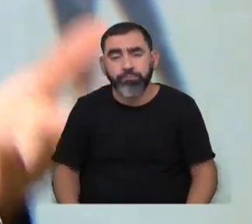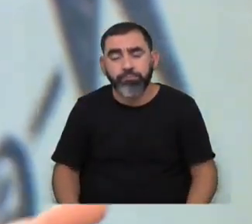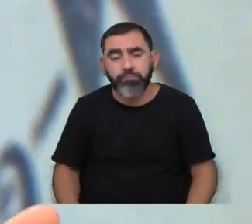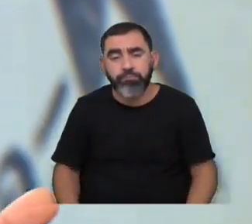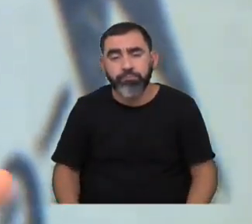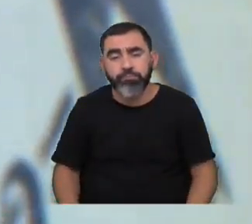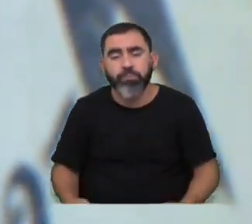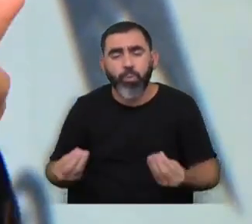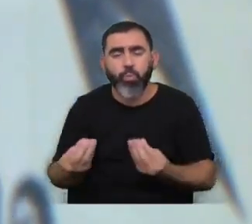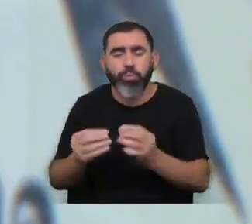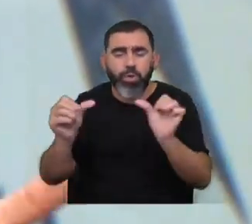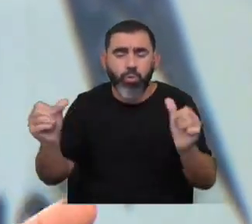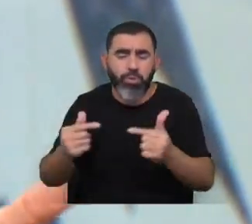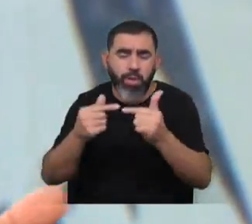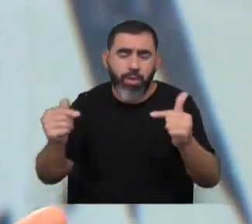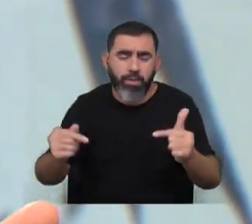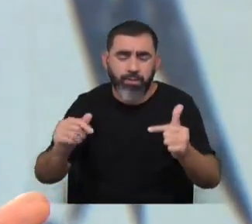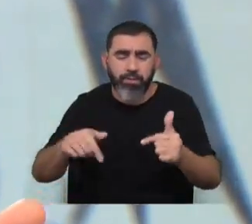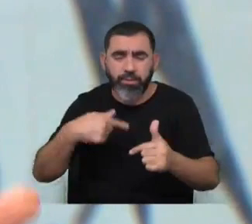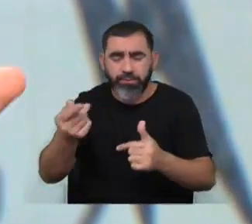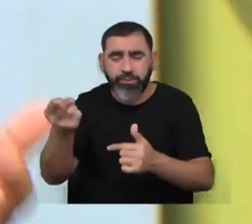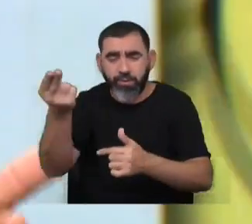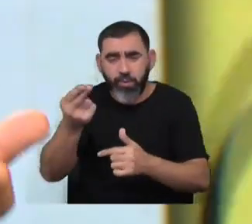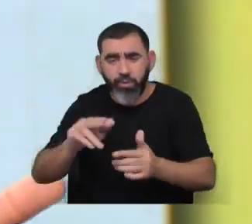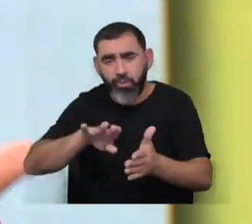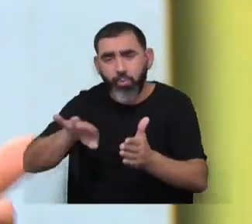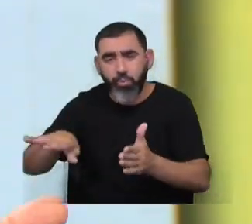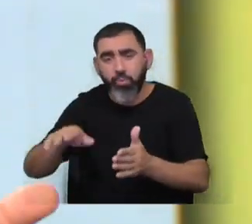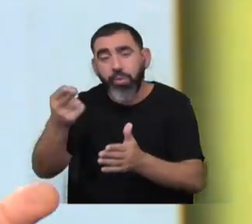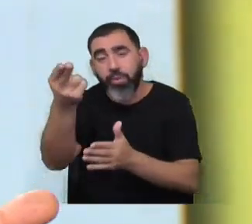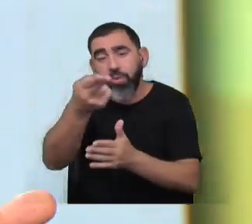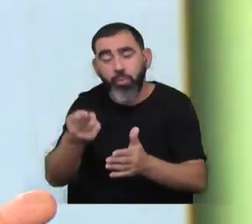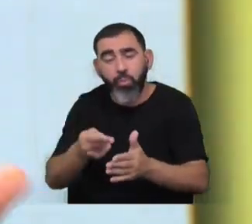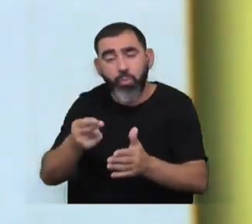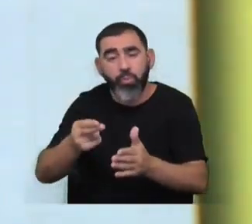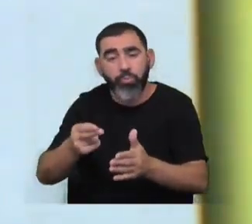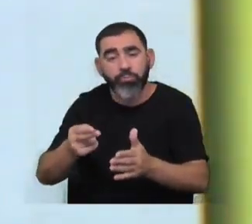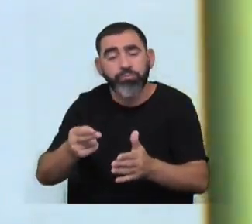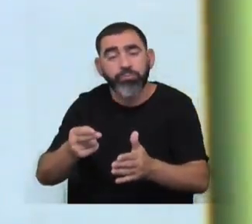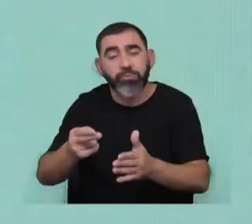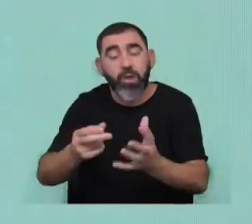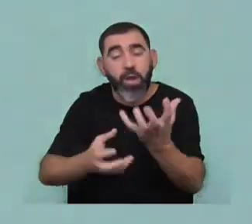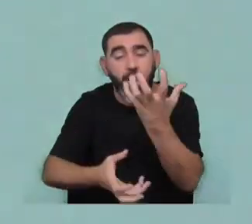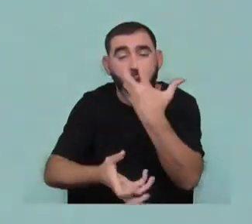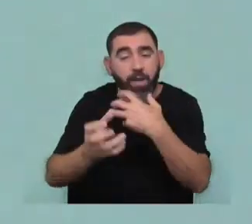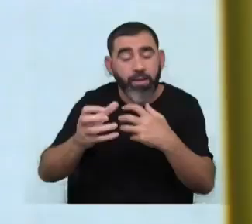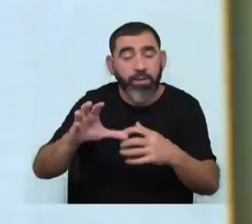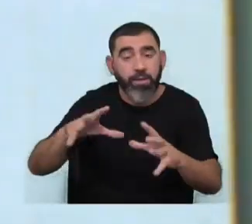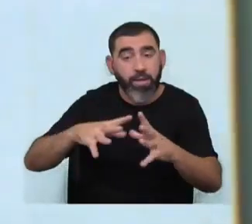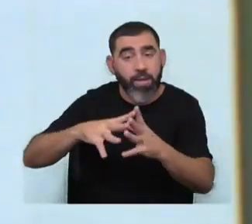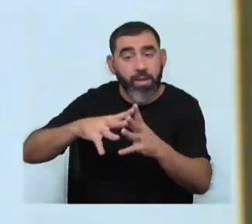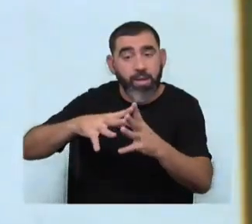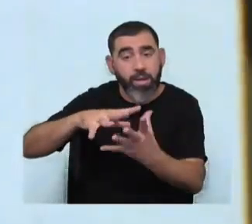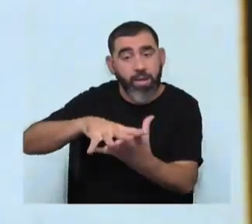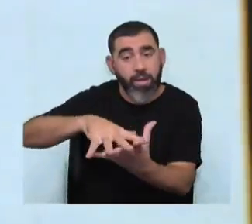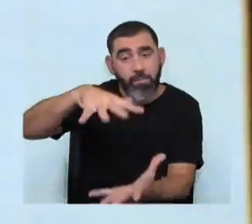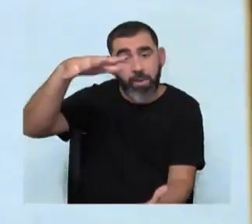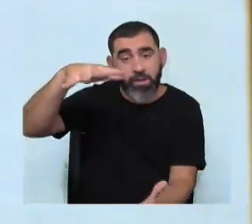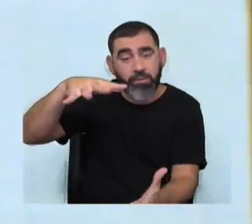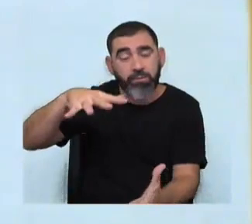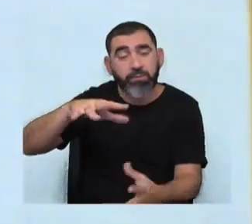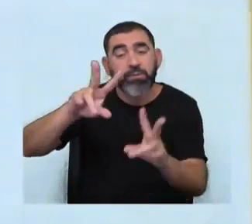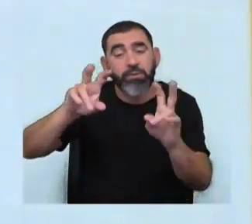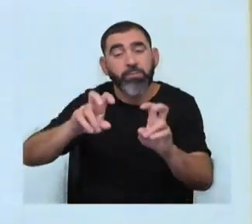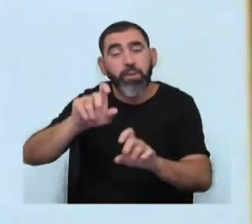montón de cosas que has hecho por fuera de este tipo de ilustraciones, sos ilustradores gigantes. Es decir, que también tenés como una inclinación para ilustrar